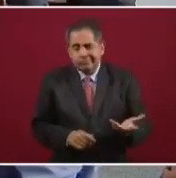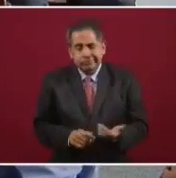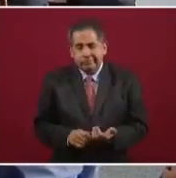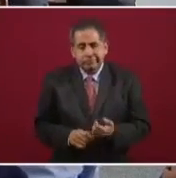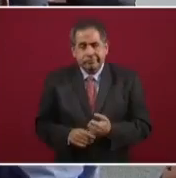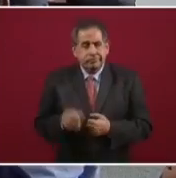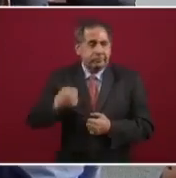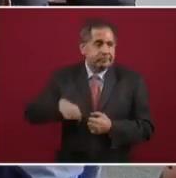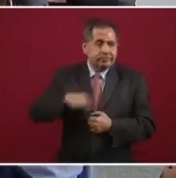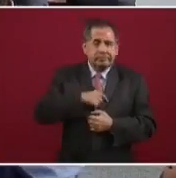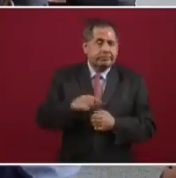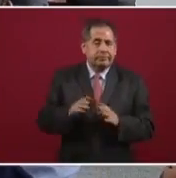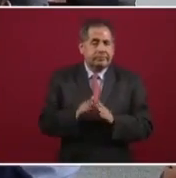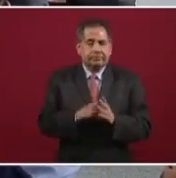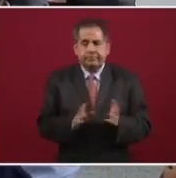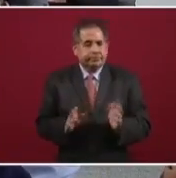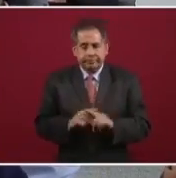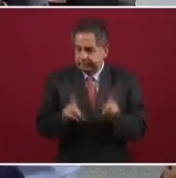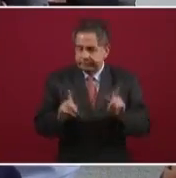nuestro,